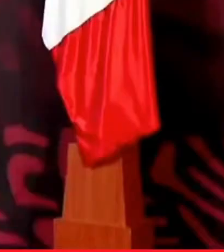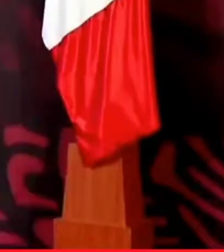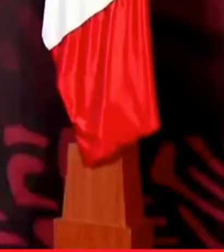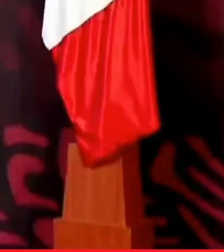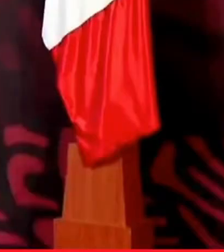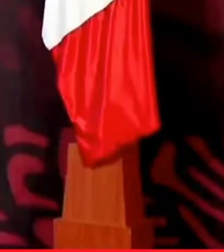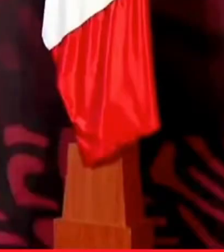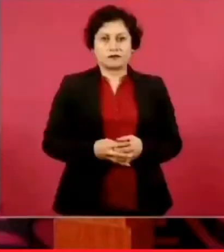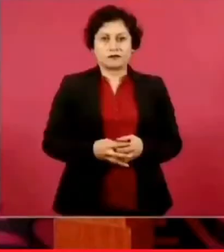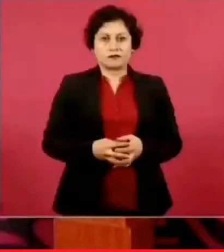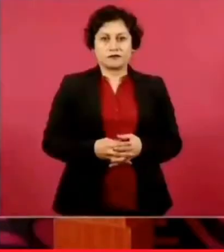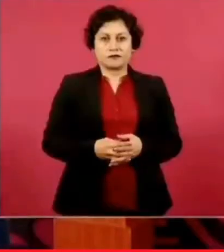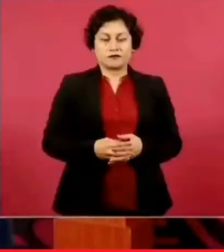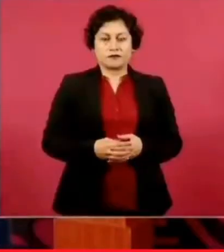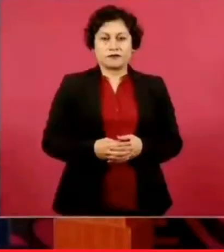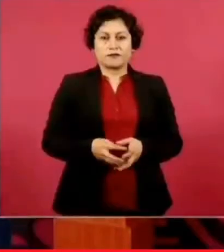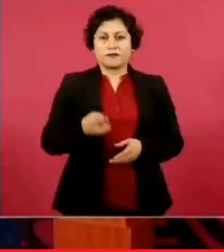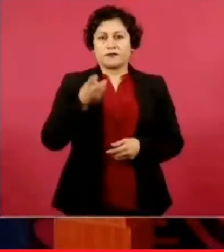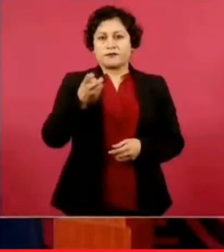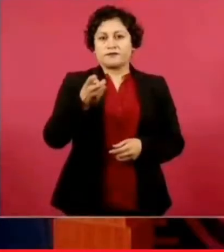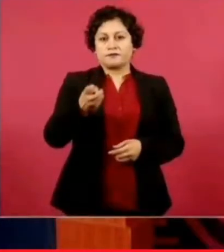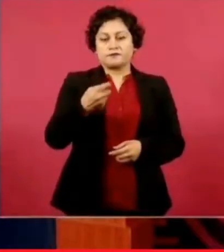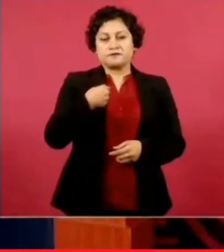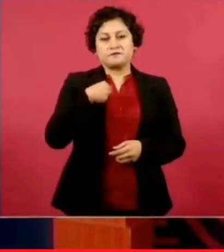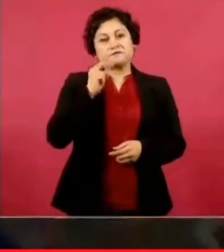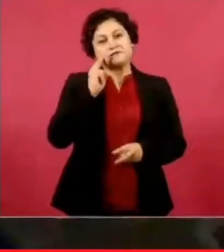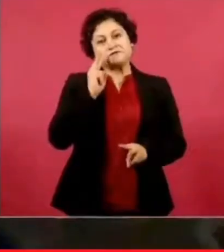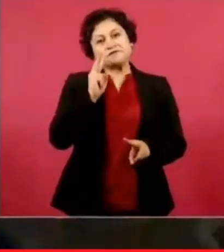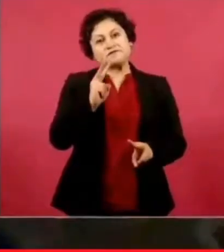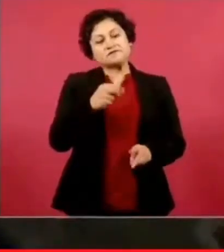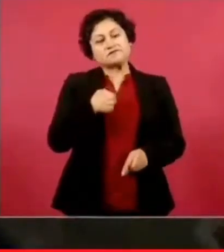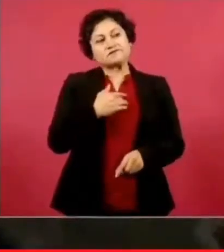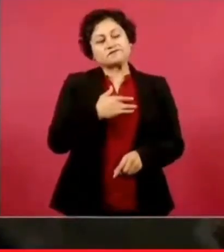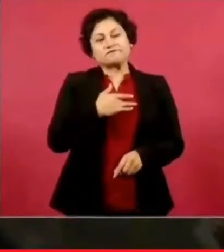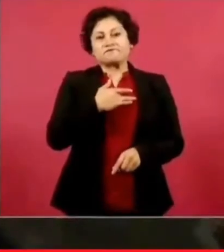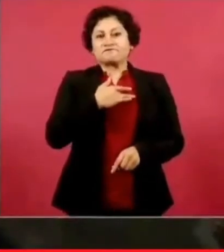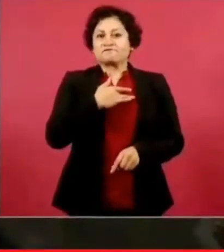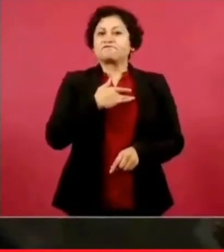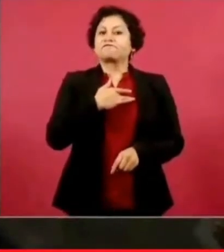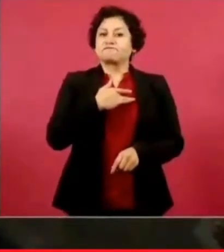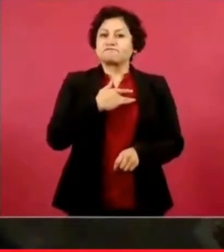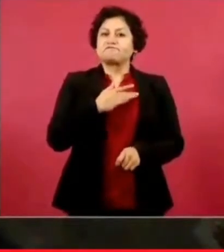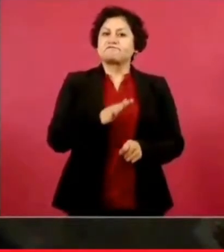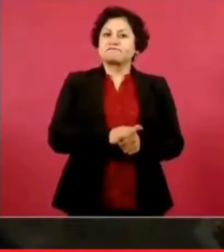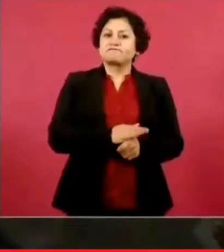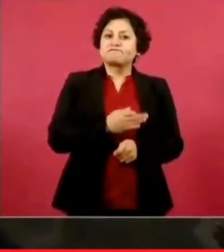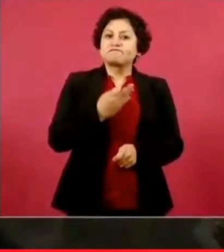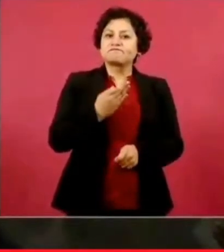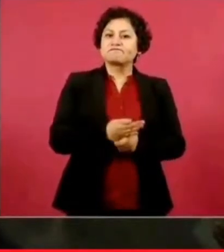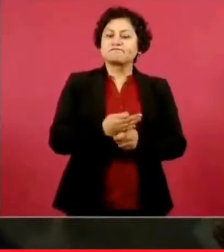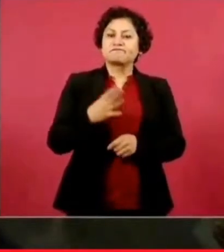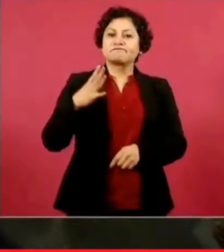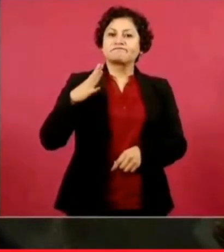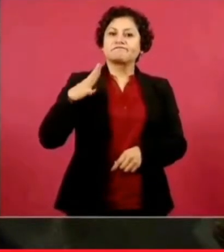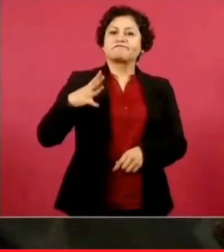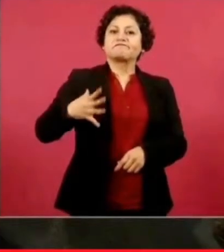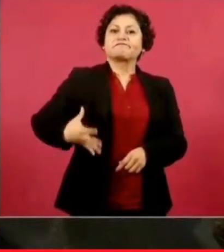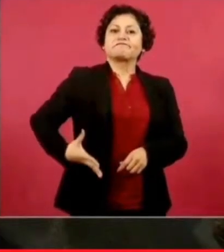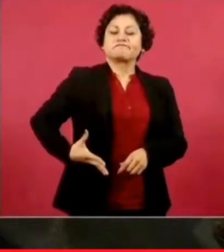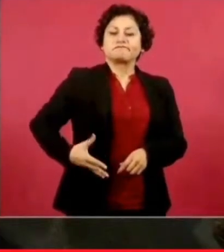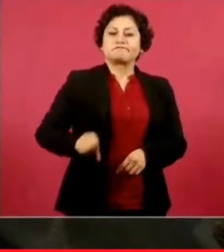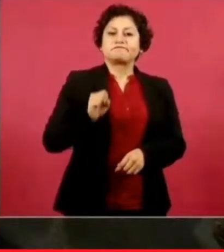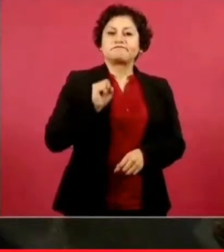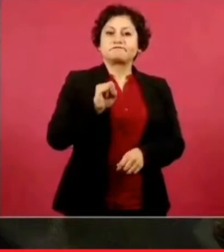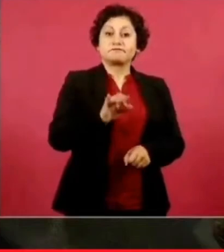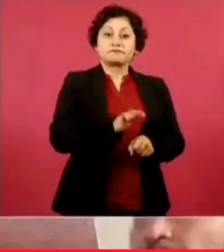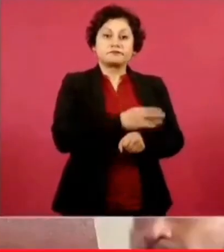me llena de satisfacción, de orgullo, porque son los cilindros